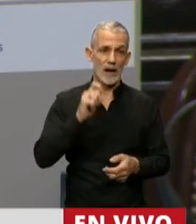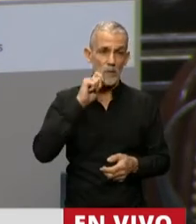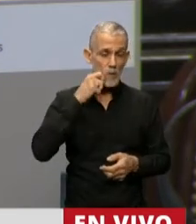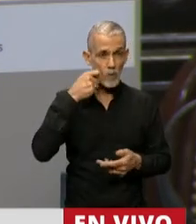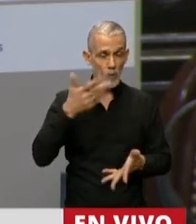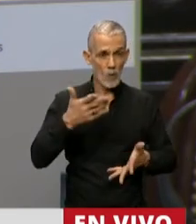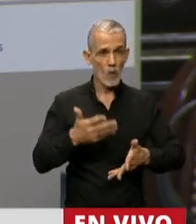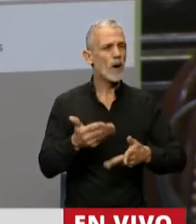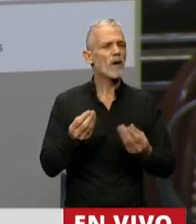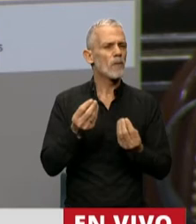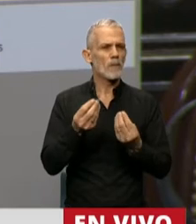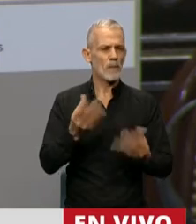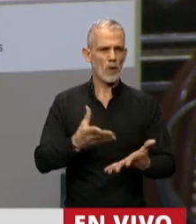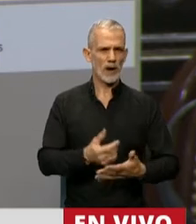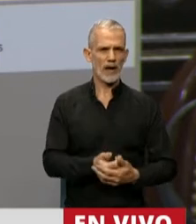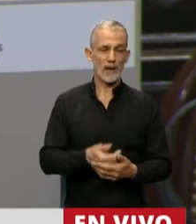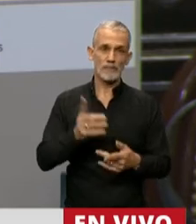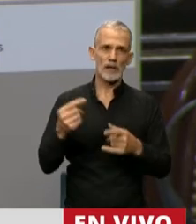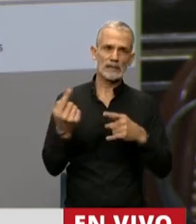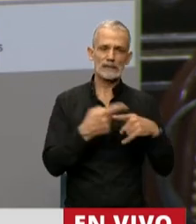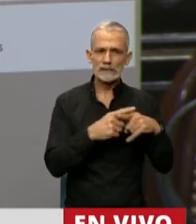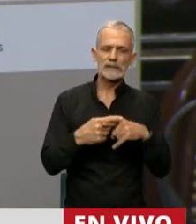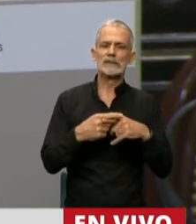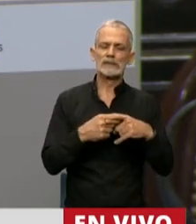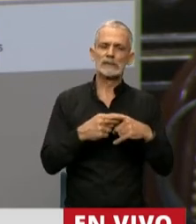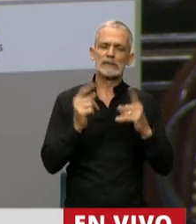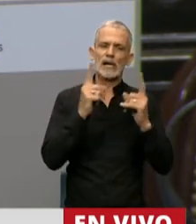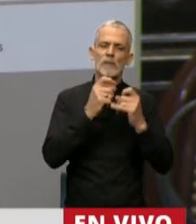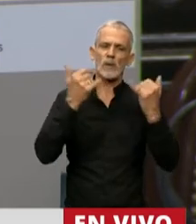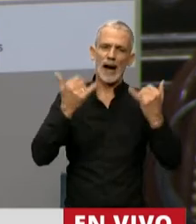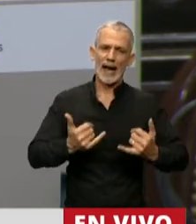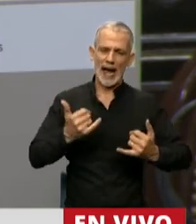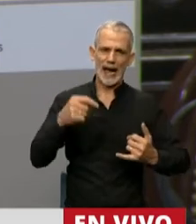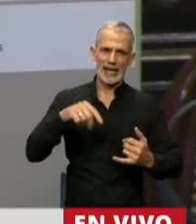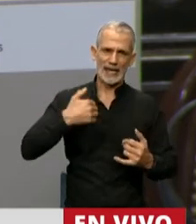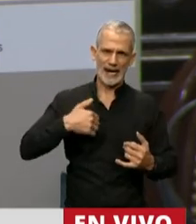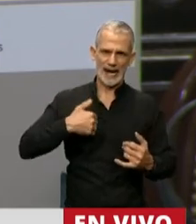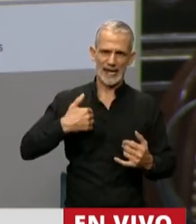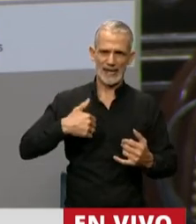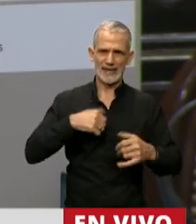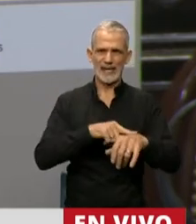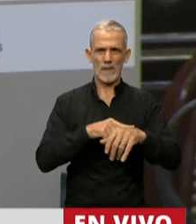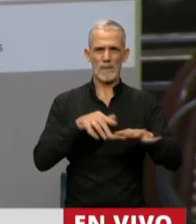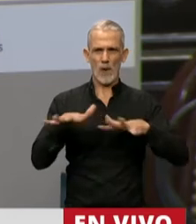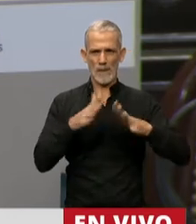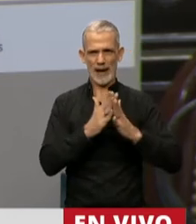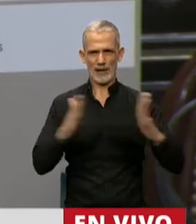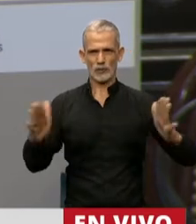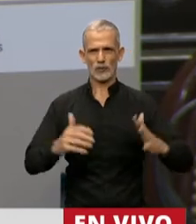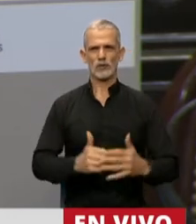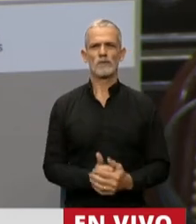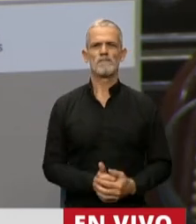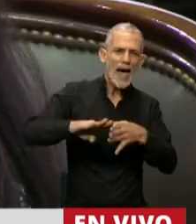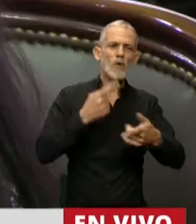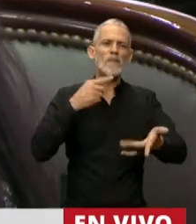maravilloso, dado los debates y los problemas que afrontamos en este momento. ¿Pero